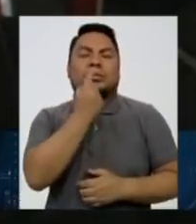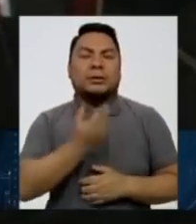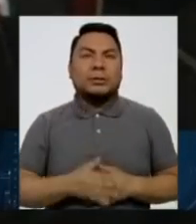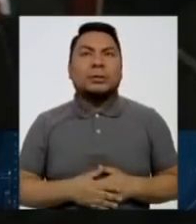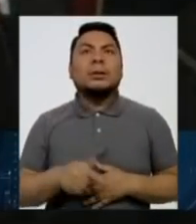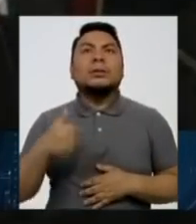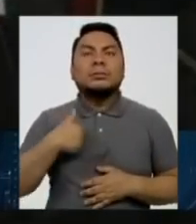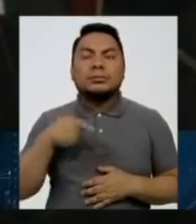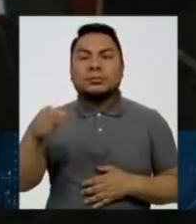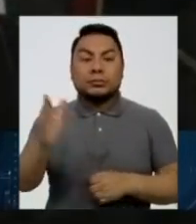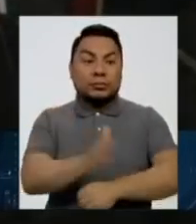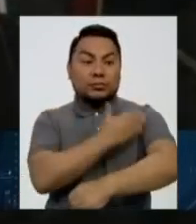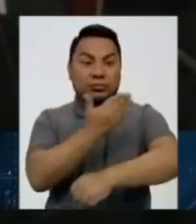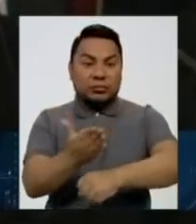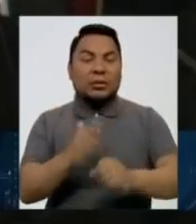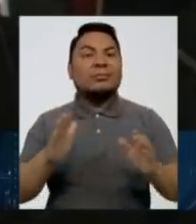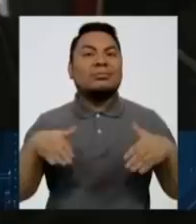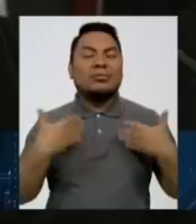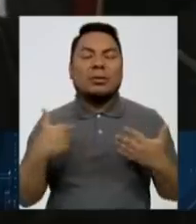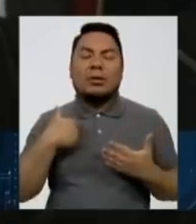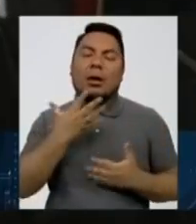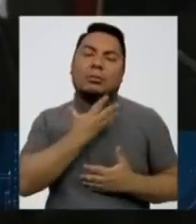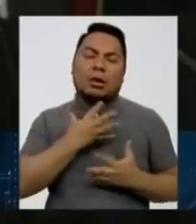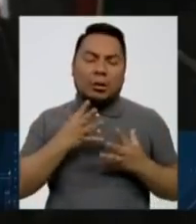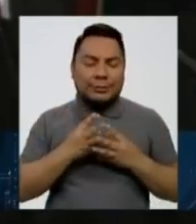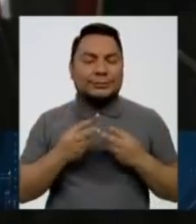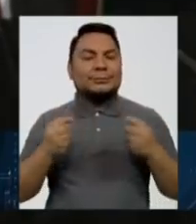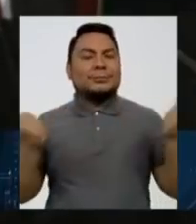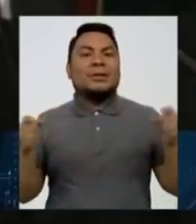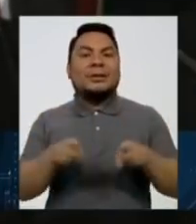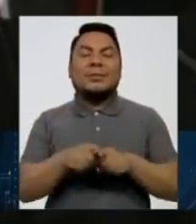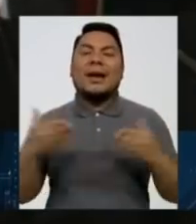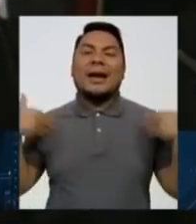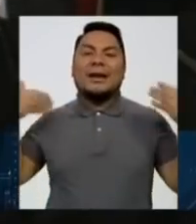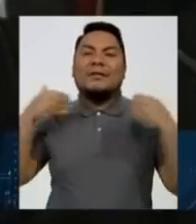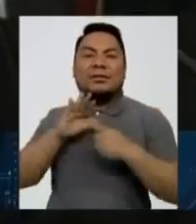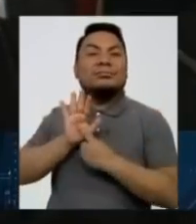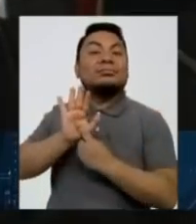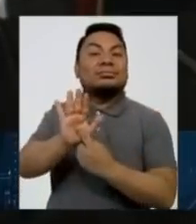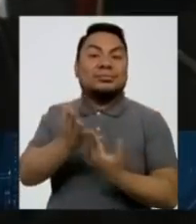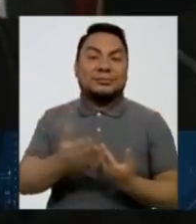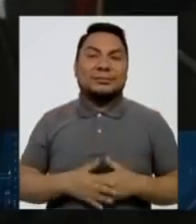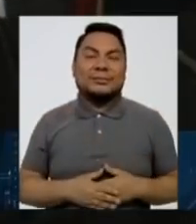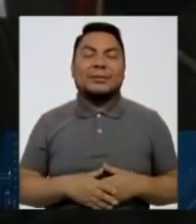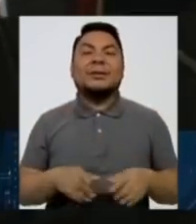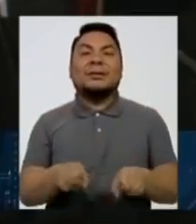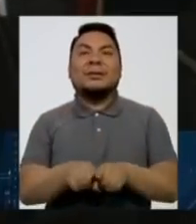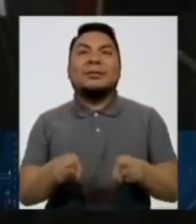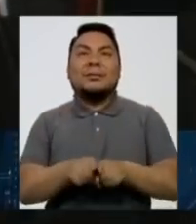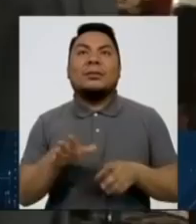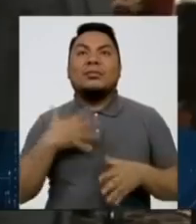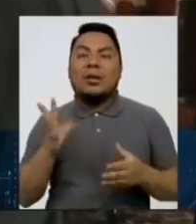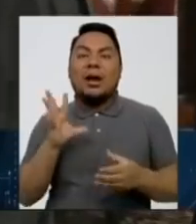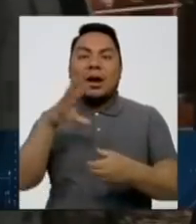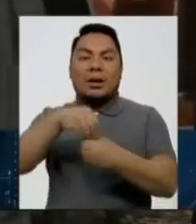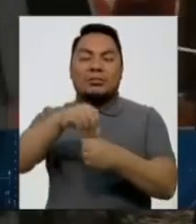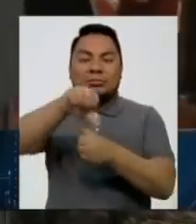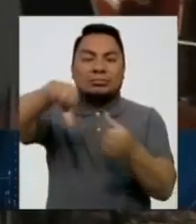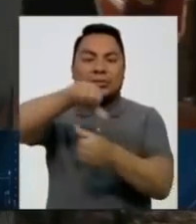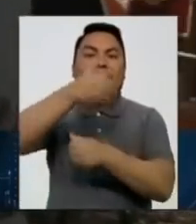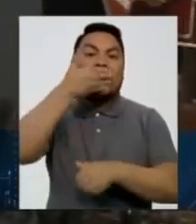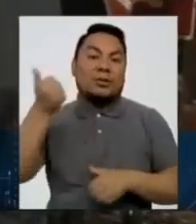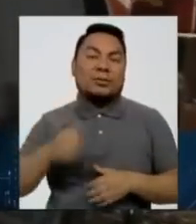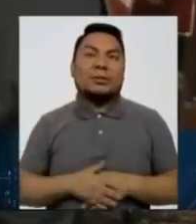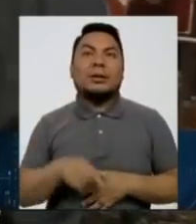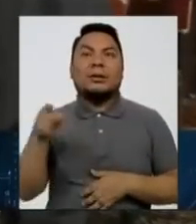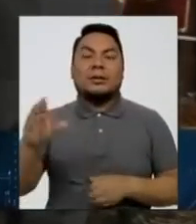podemos aliviar nuestras penas o acrecentar nuestras alegrías. A la vez, integrarnos mejor.